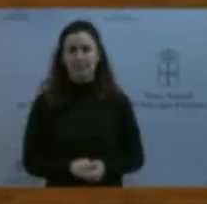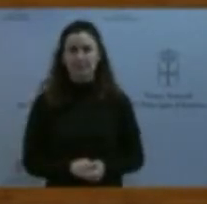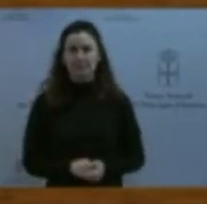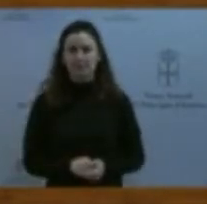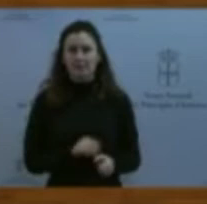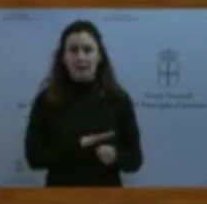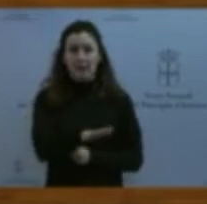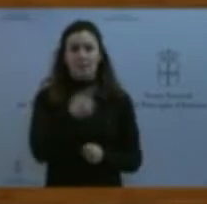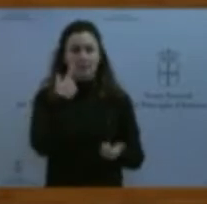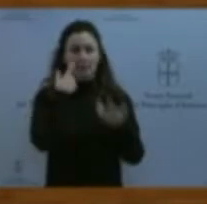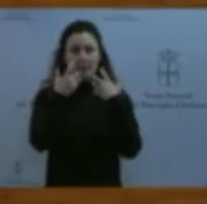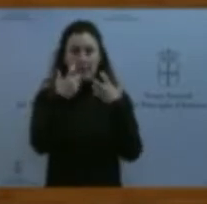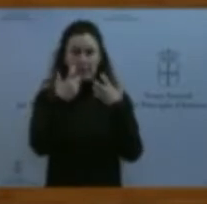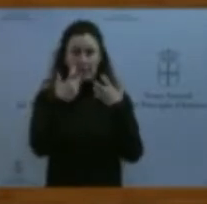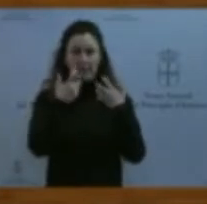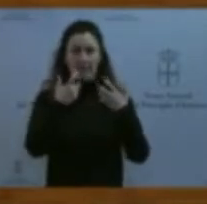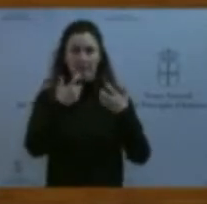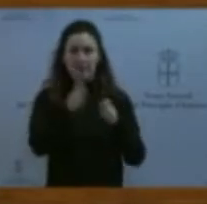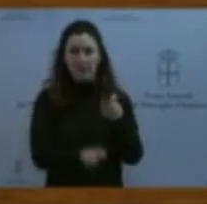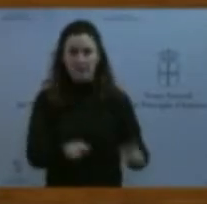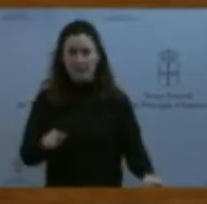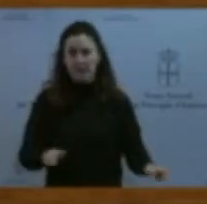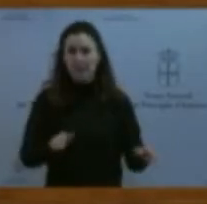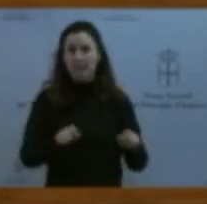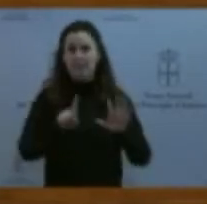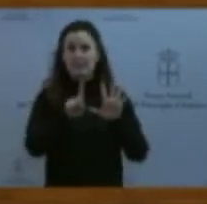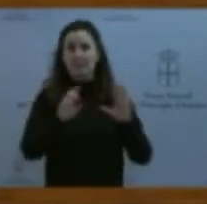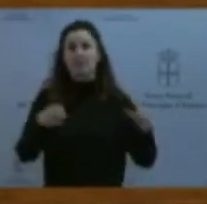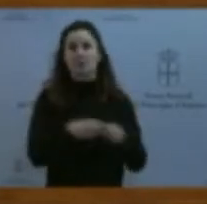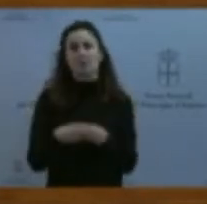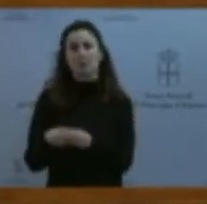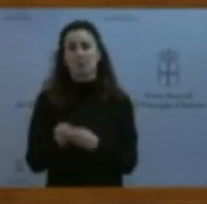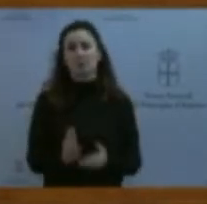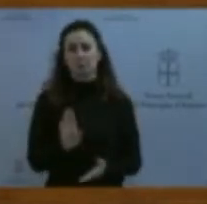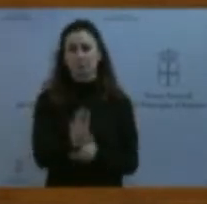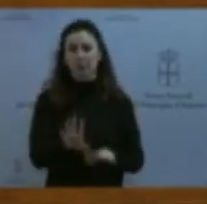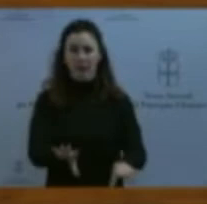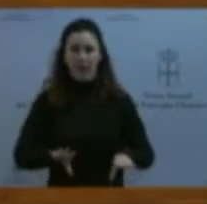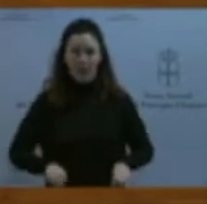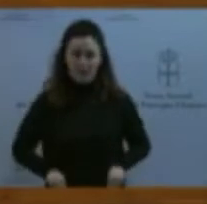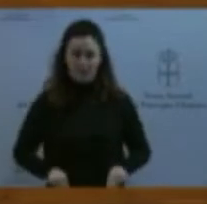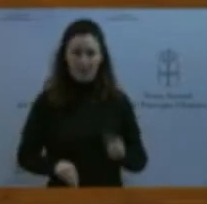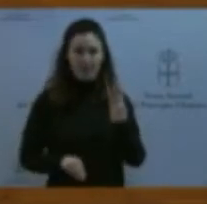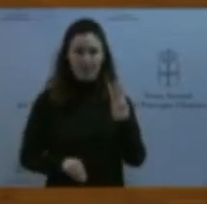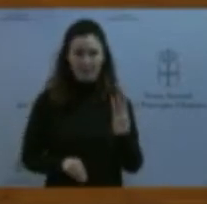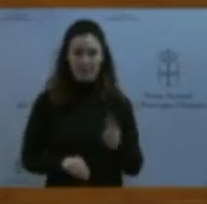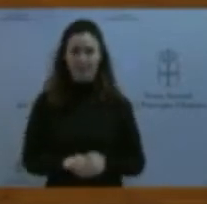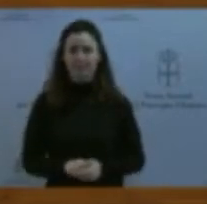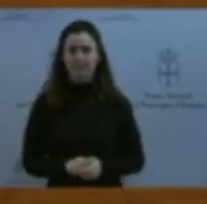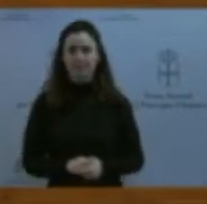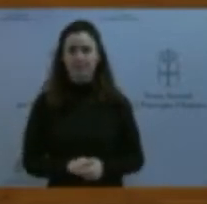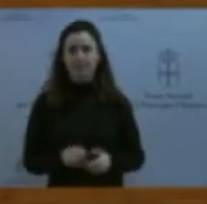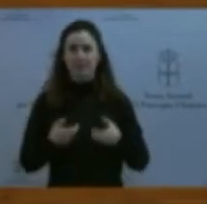se presentan 6 grupos y se admiten y conceden 3. En el área de ciencias se presentan